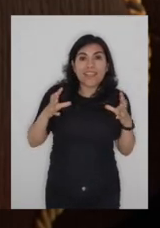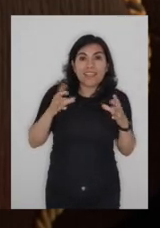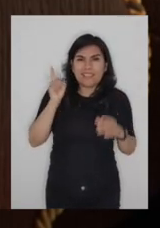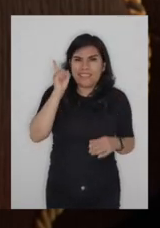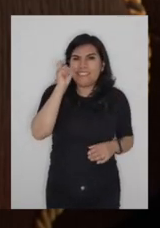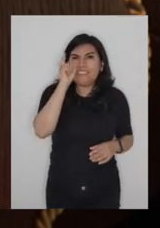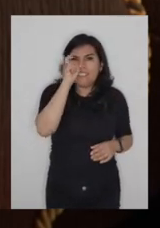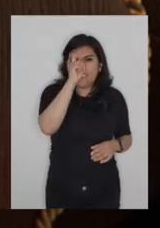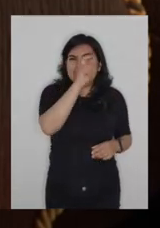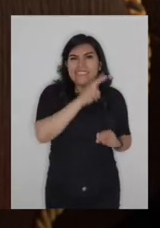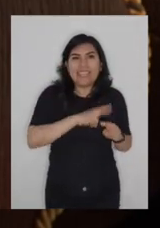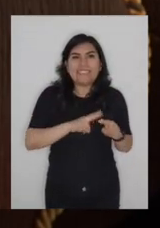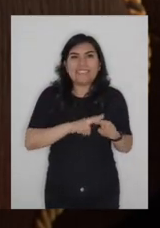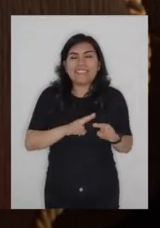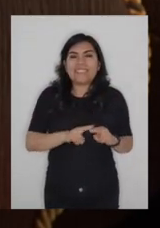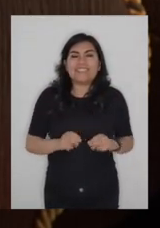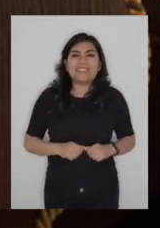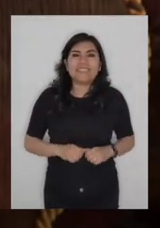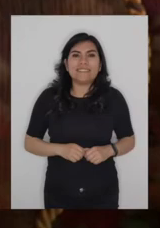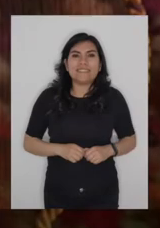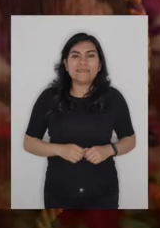cuesta hacer.